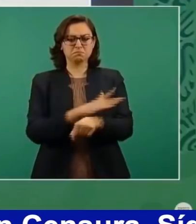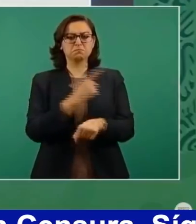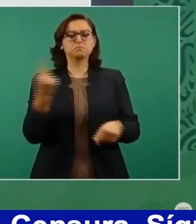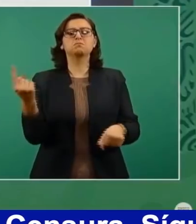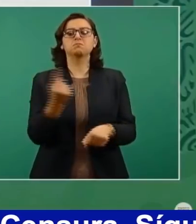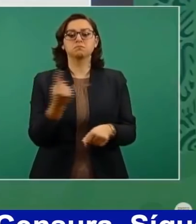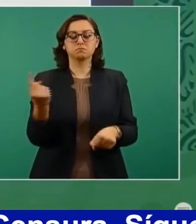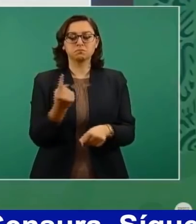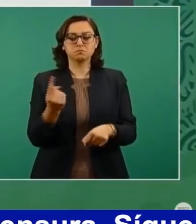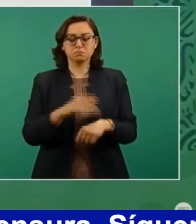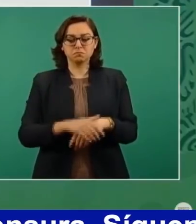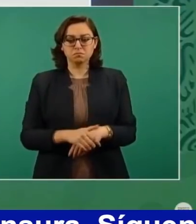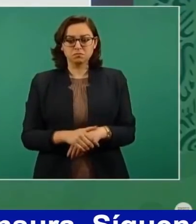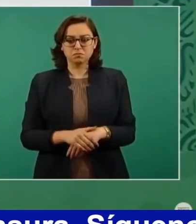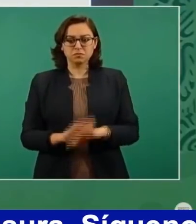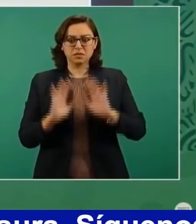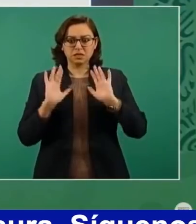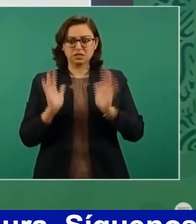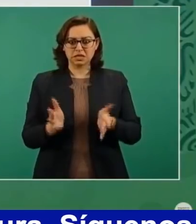Porque llevamos